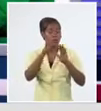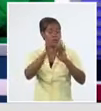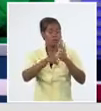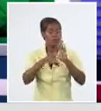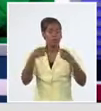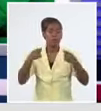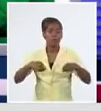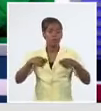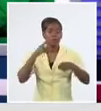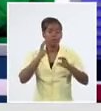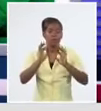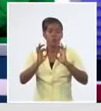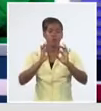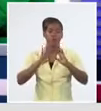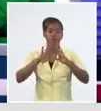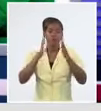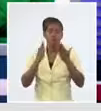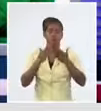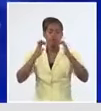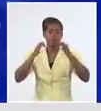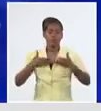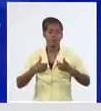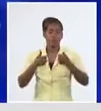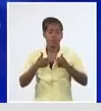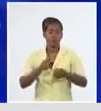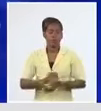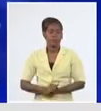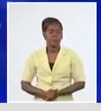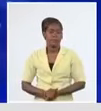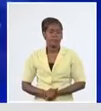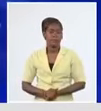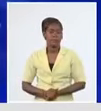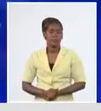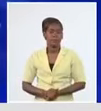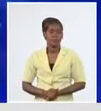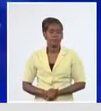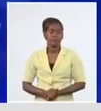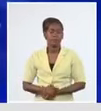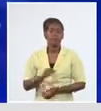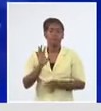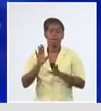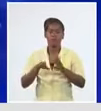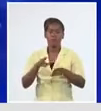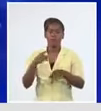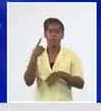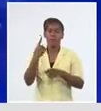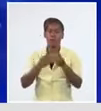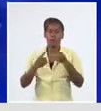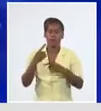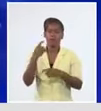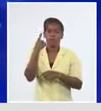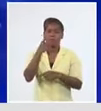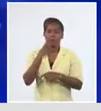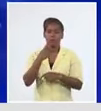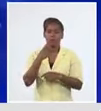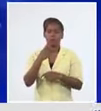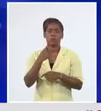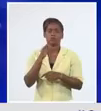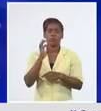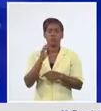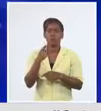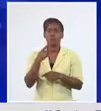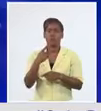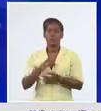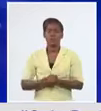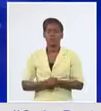efectivas. Doctora, muchos nos escriben sobre el uso de los medicamentos. Vamos a un caso hipotético,